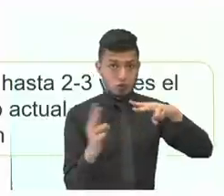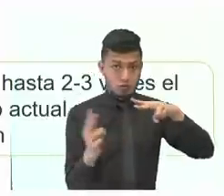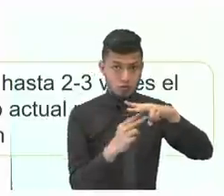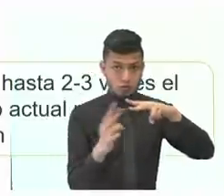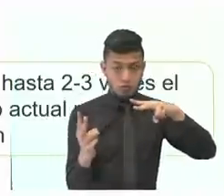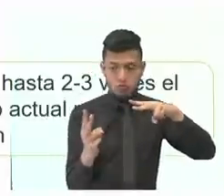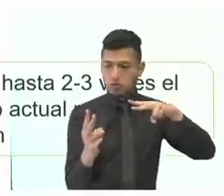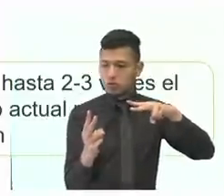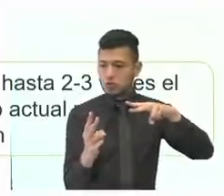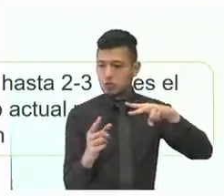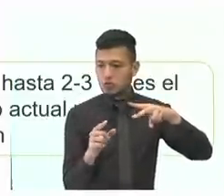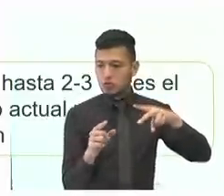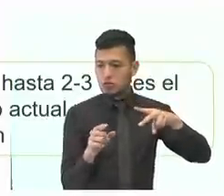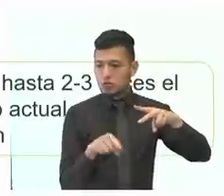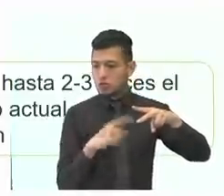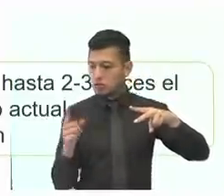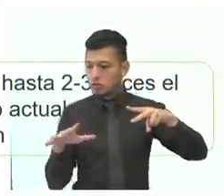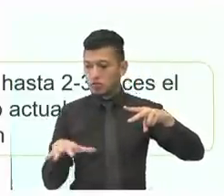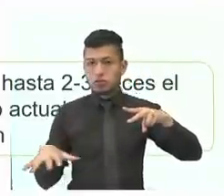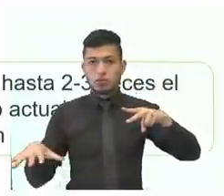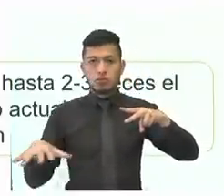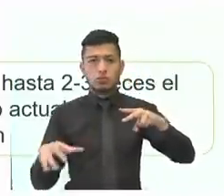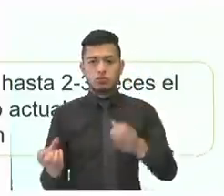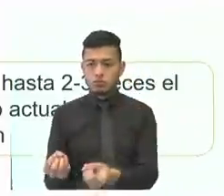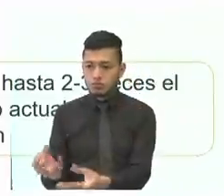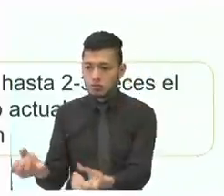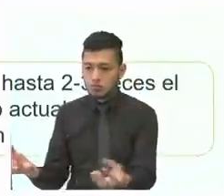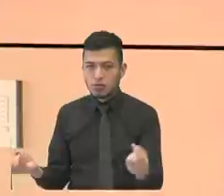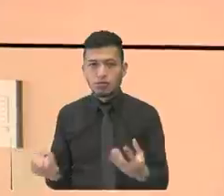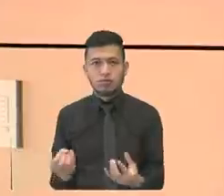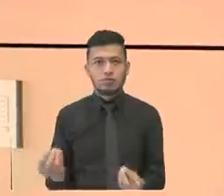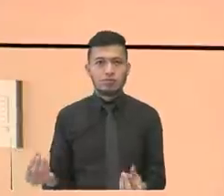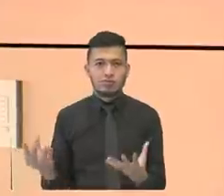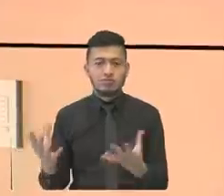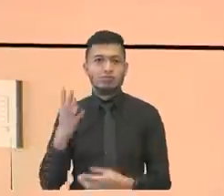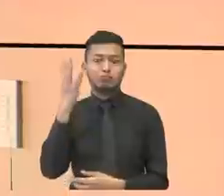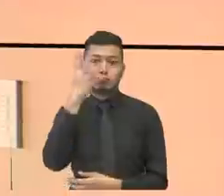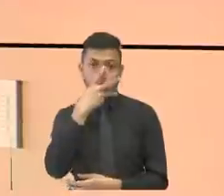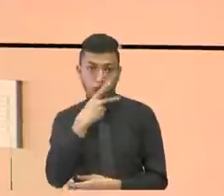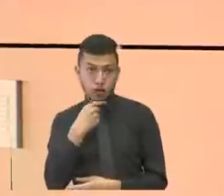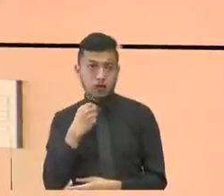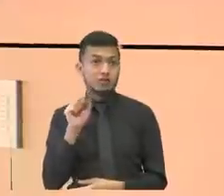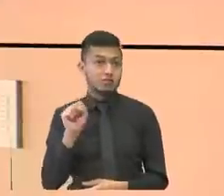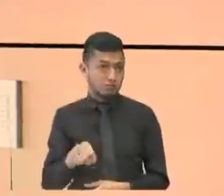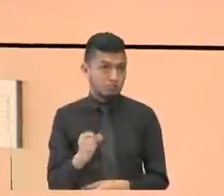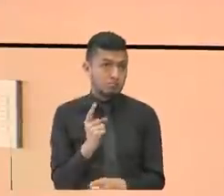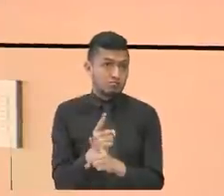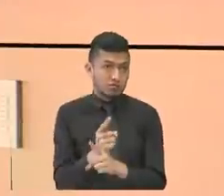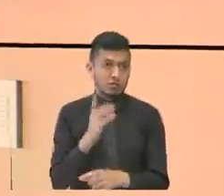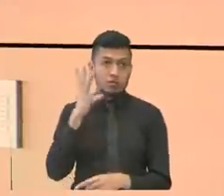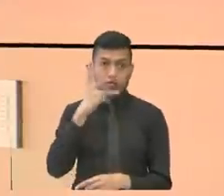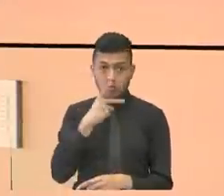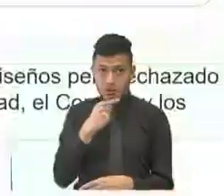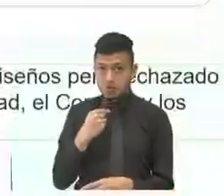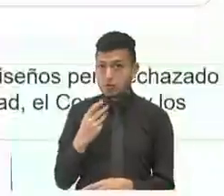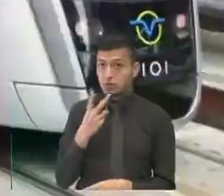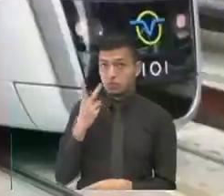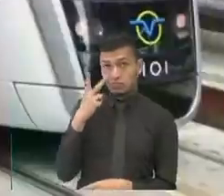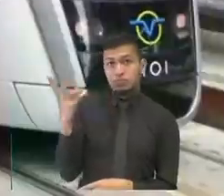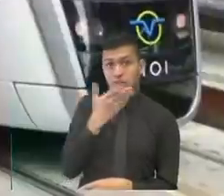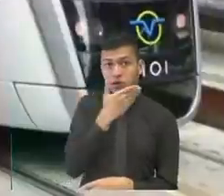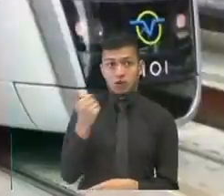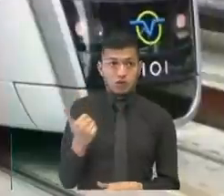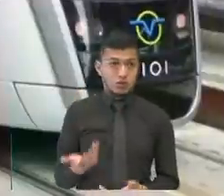tener en Prado Verde, se ve lindo, sin duda, o sea, es mucho mejor tener esto, ¿cierto? Este es el de